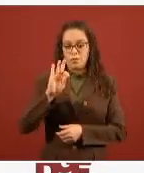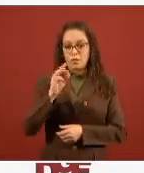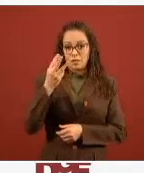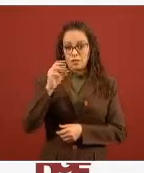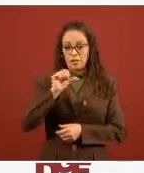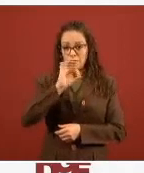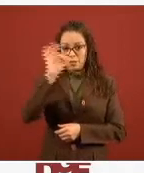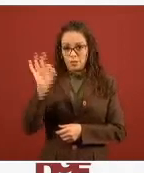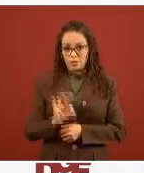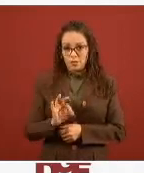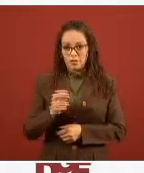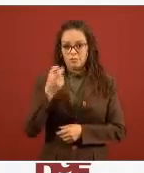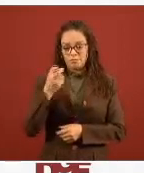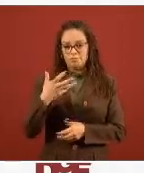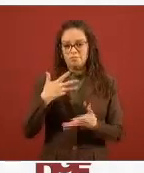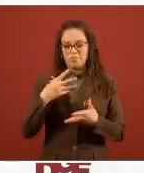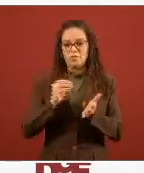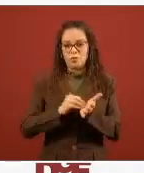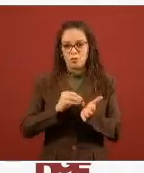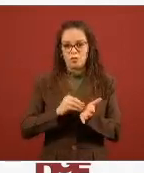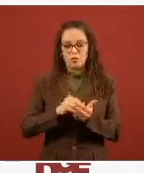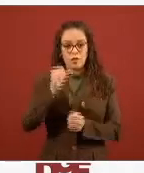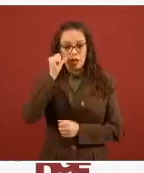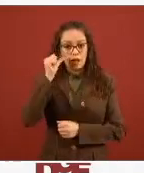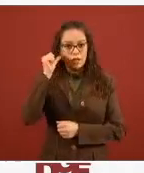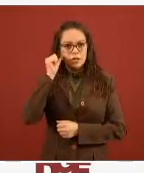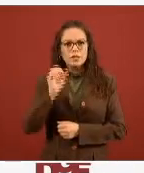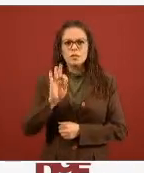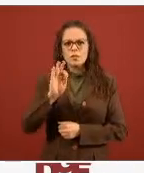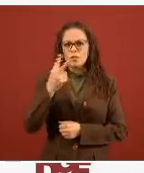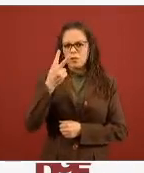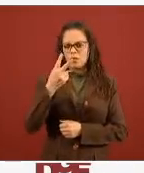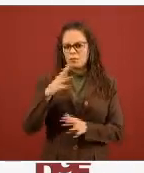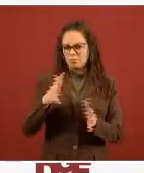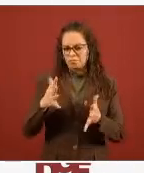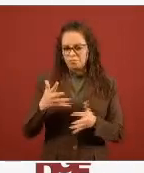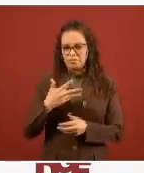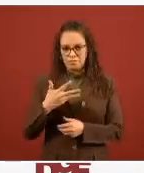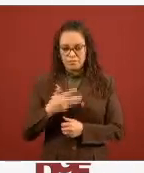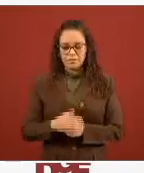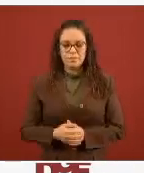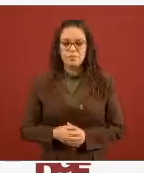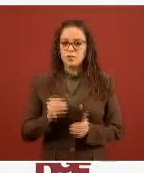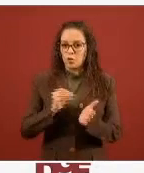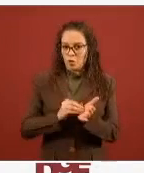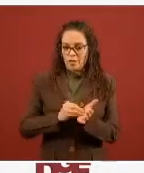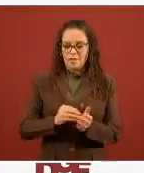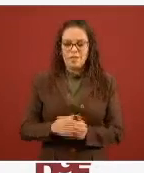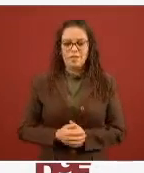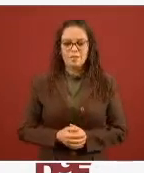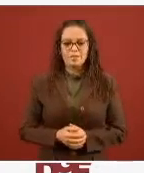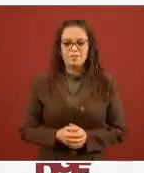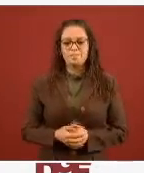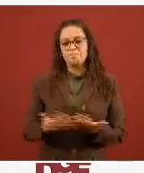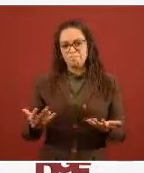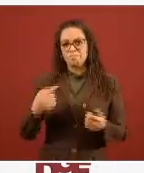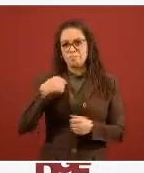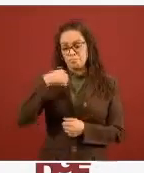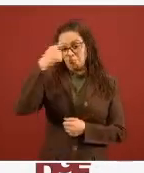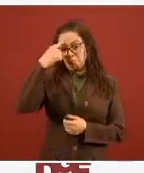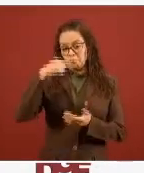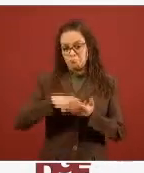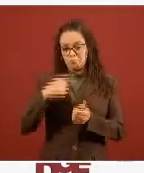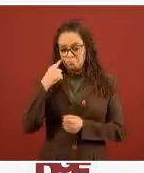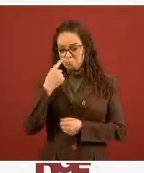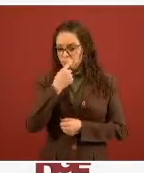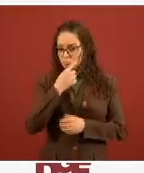43% de los casos, siendo que ayer andaba en el 42% aproximadamente, y pues estamos casi seguros que a medida que